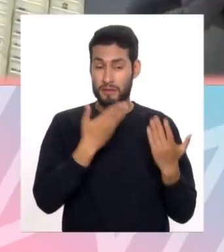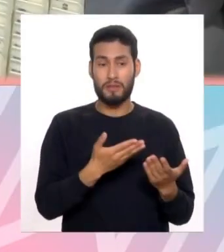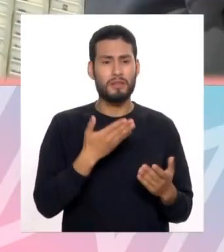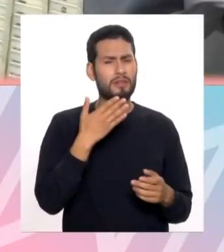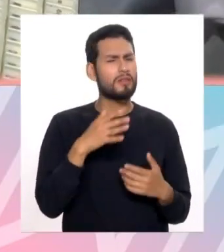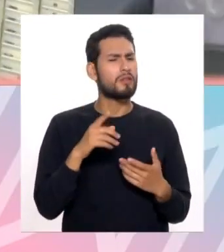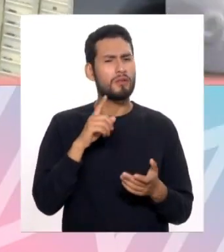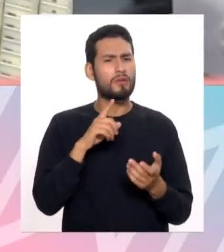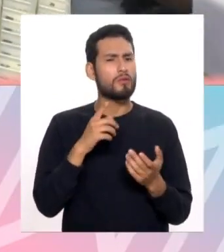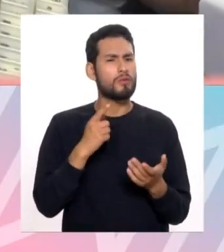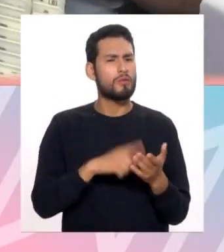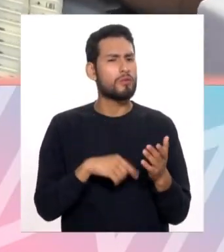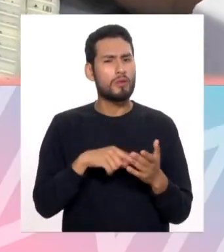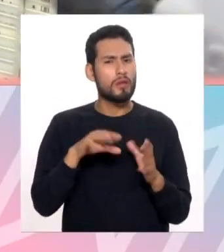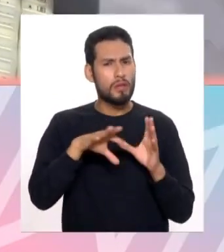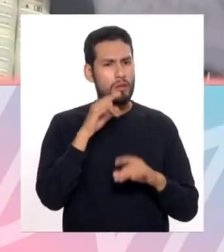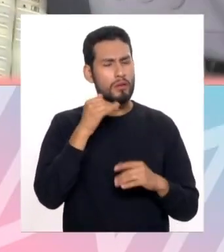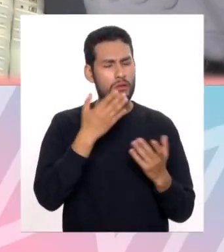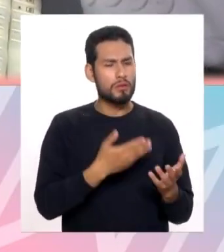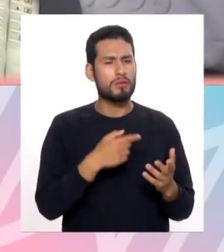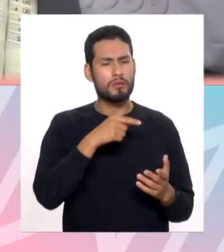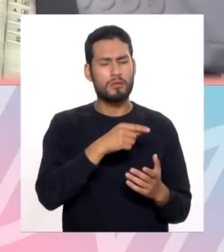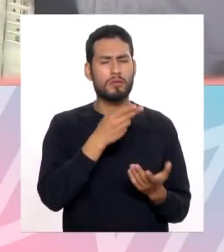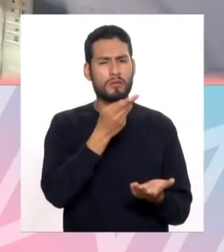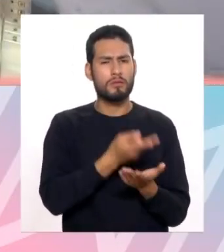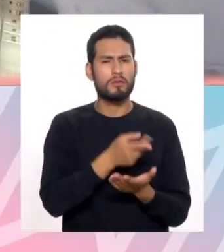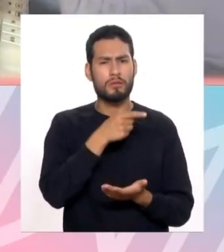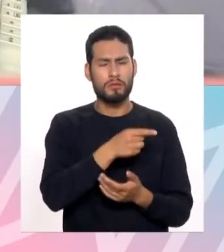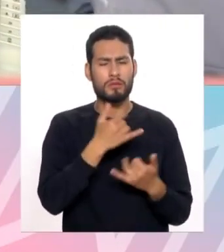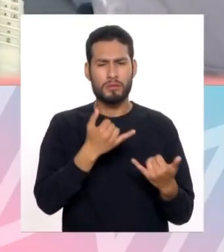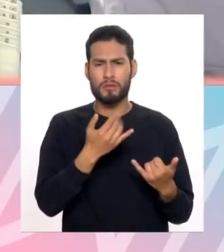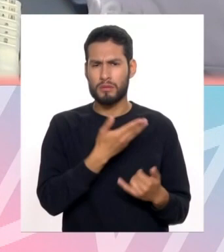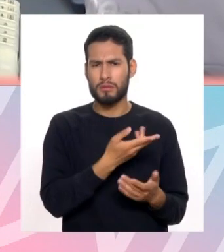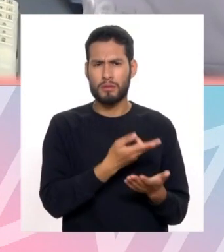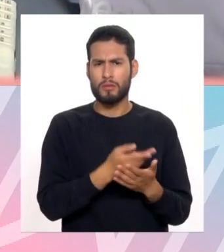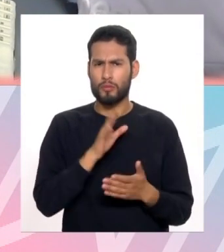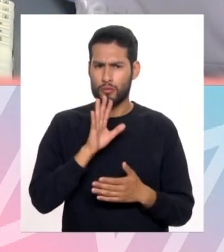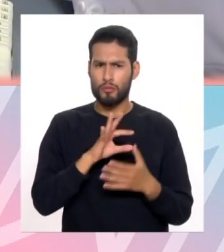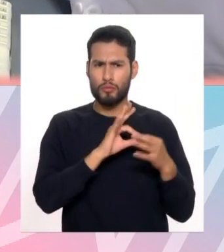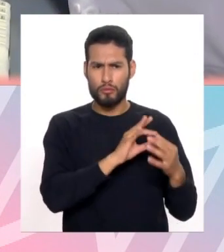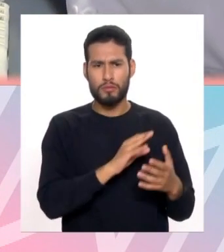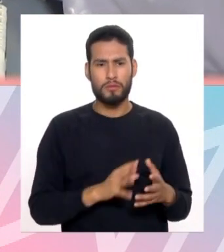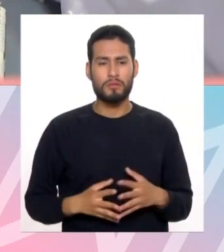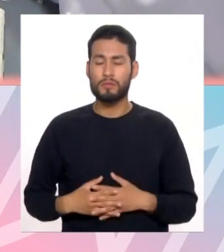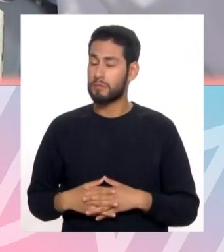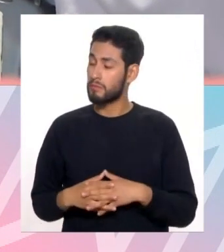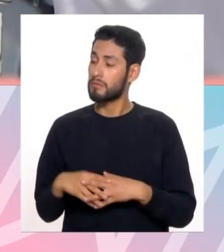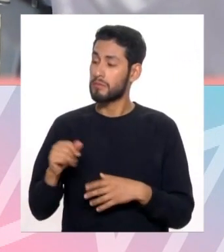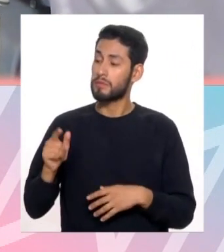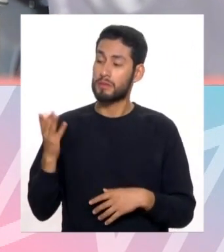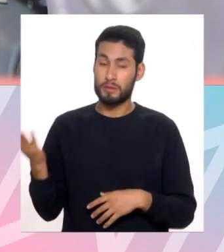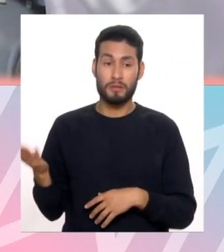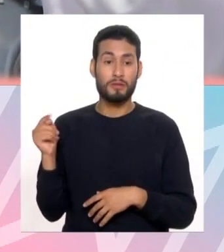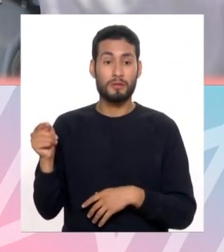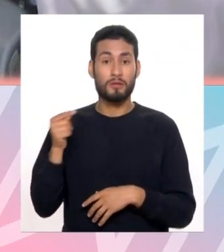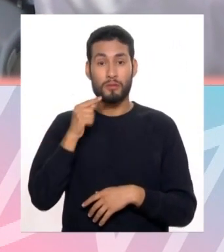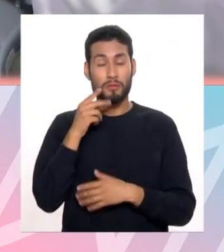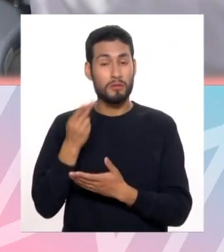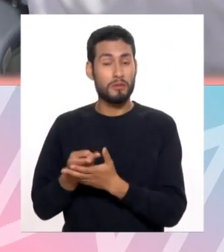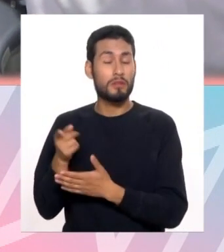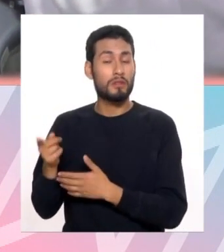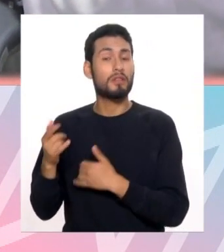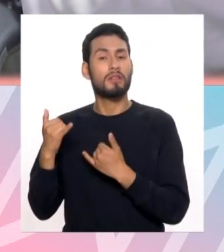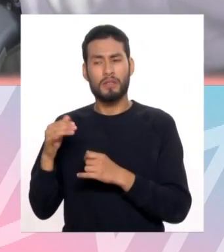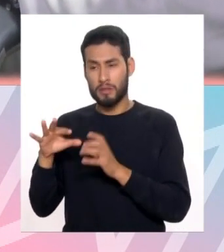es el caso o el diagnóstico que tiene la paciente que es de usted? Ajá. Sí, bueno, nuestra pacientita se le hizo